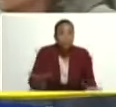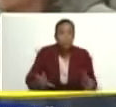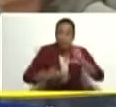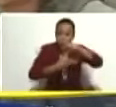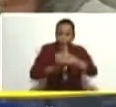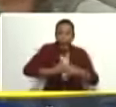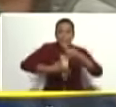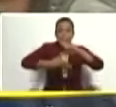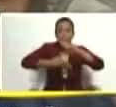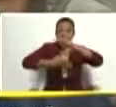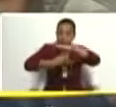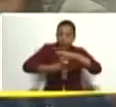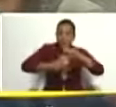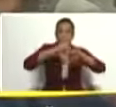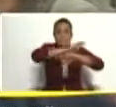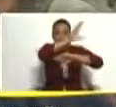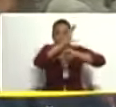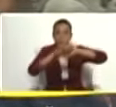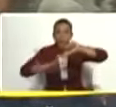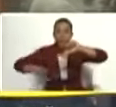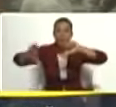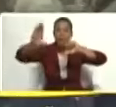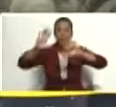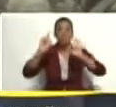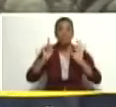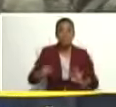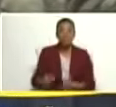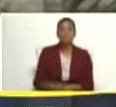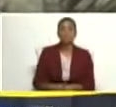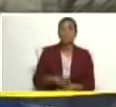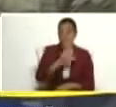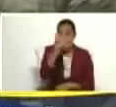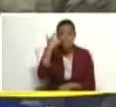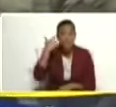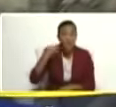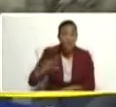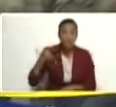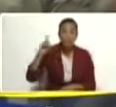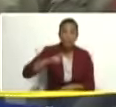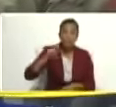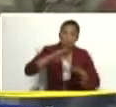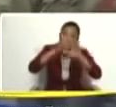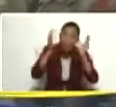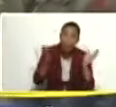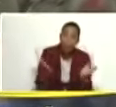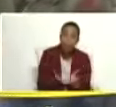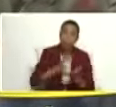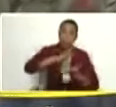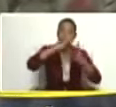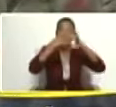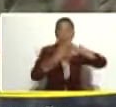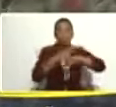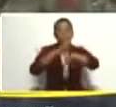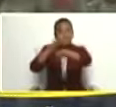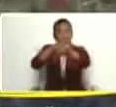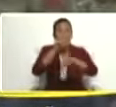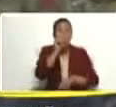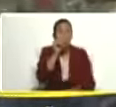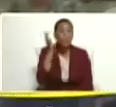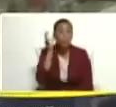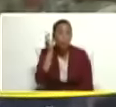Latina, que amerita el Caribe, que amerita el mundo. Así que muchachos,